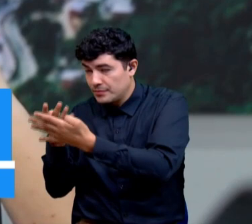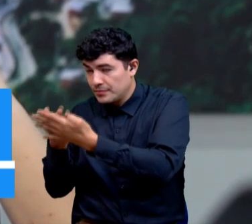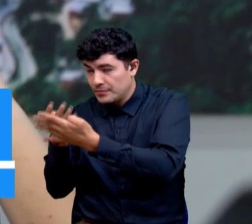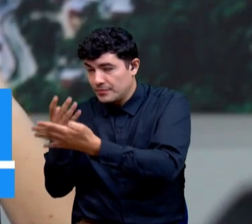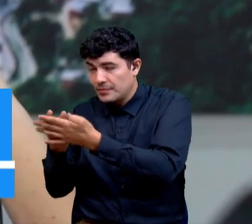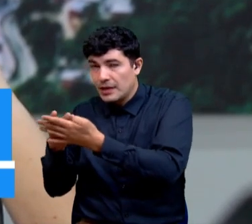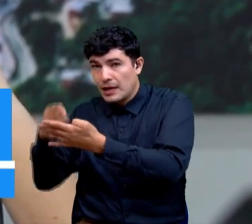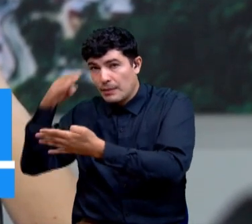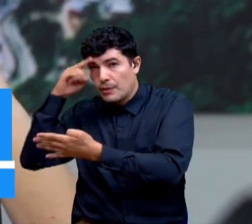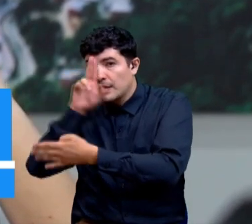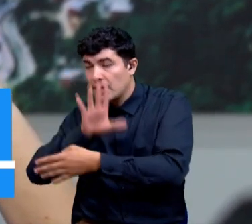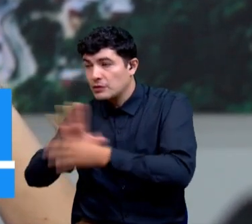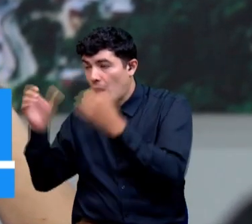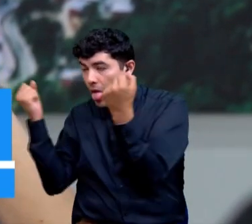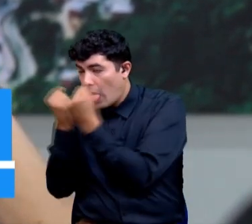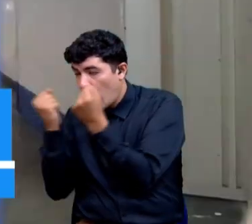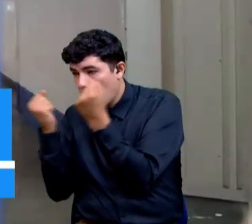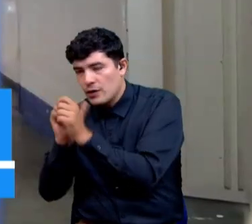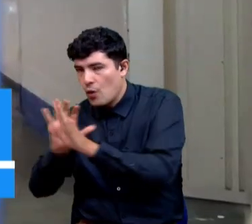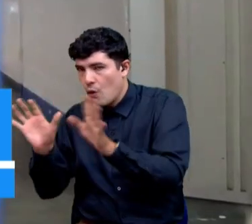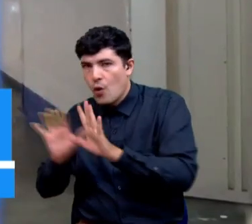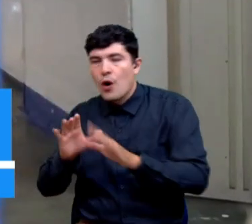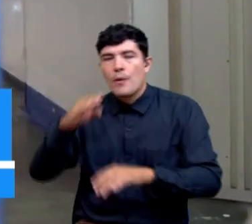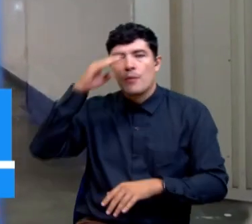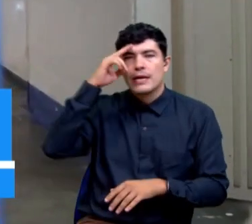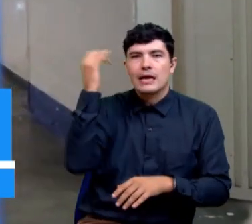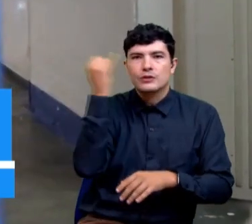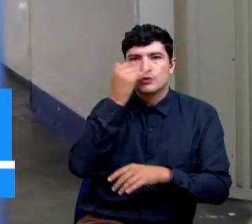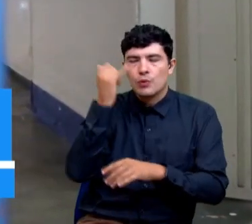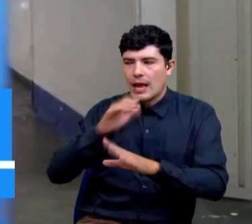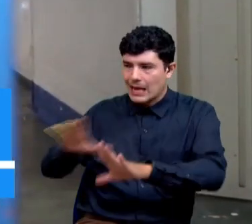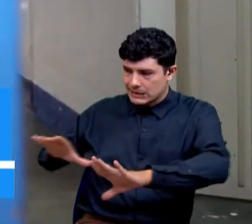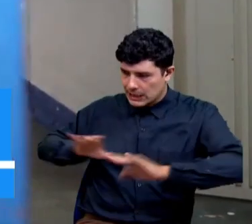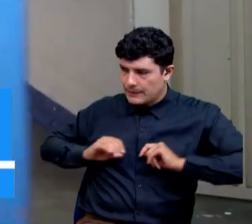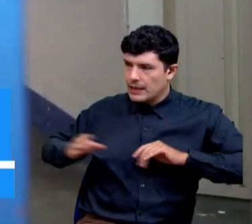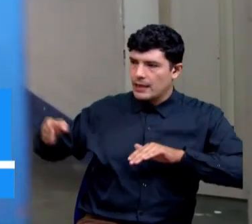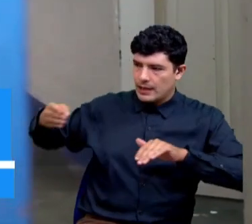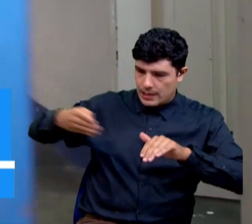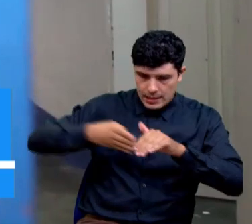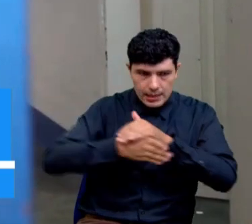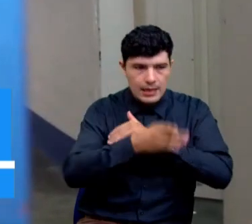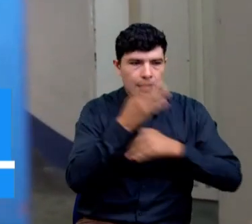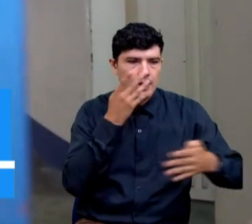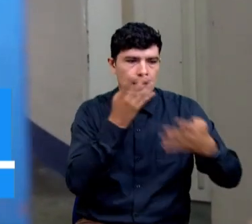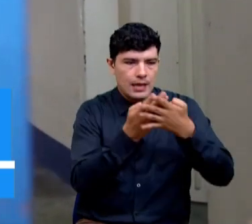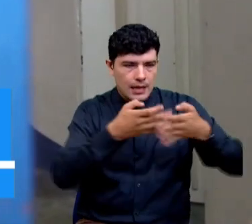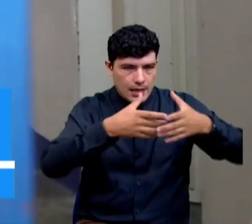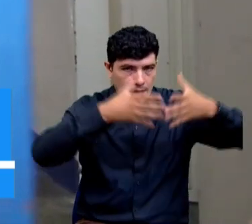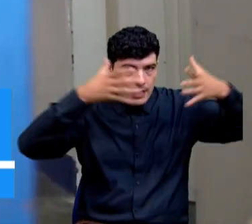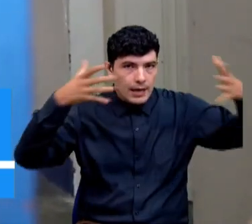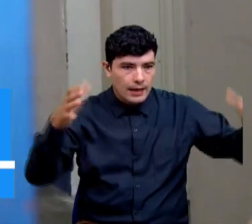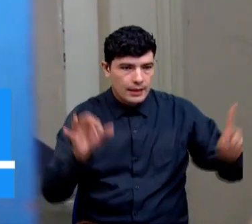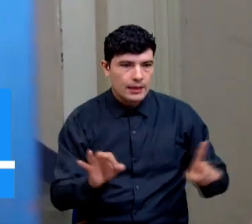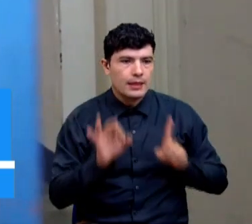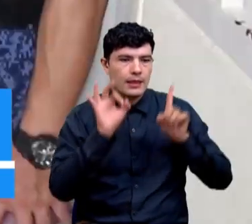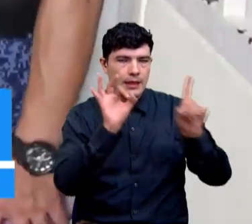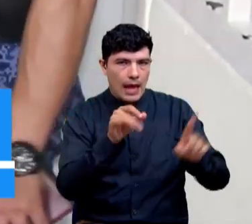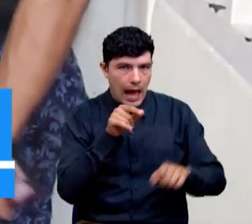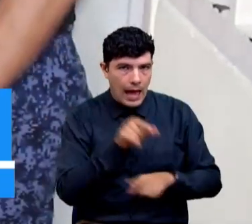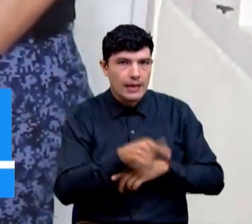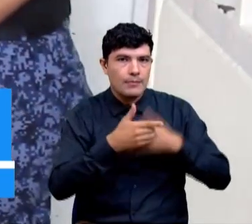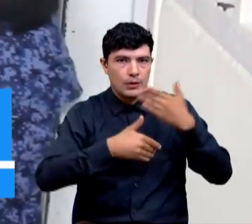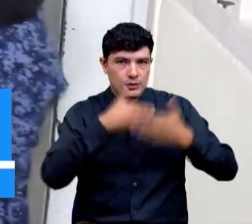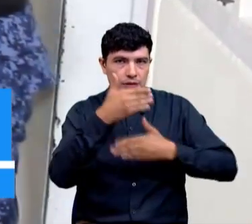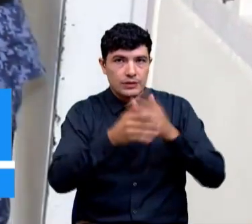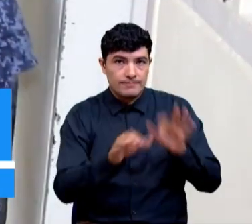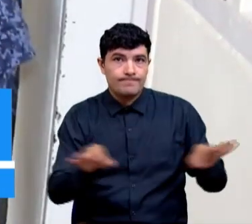privados de la libertad en la estación de policía. Una vez entre en ejecución este convenio, las personas privadas de la libertad pasarán a